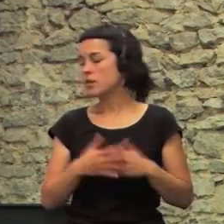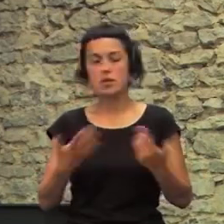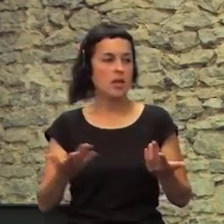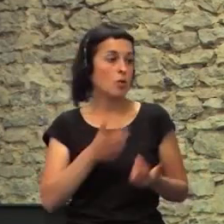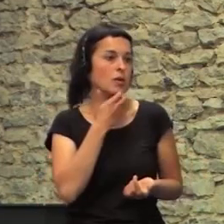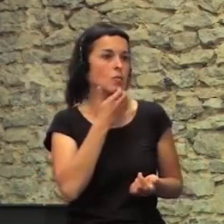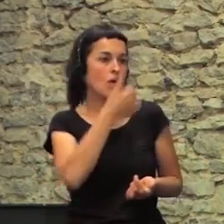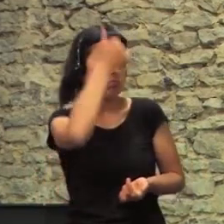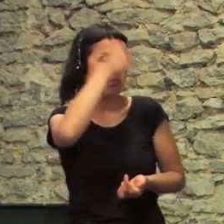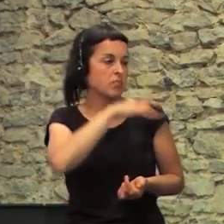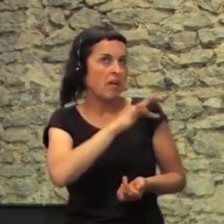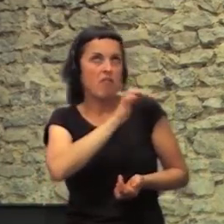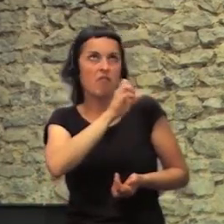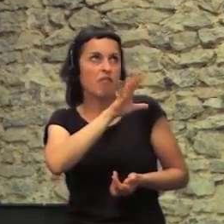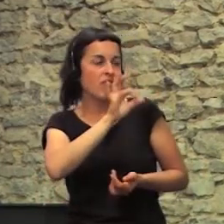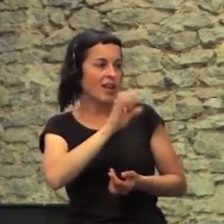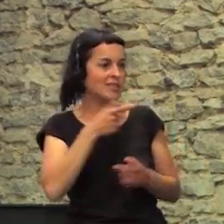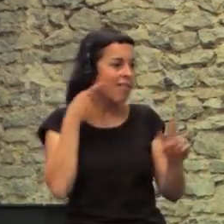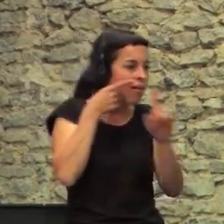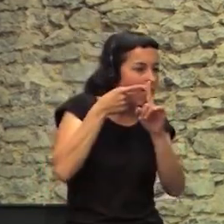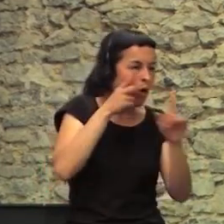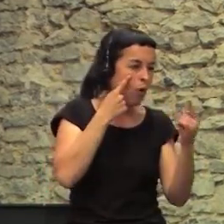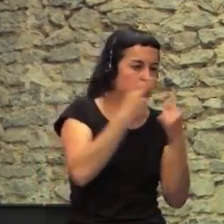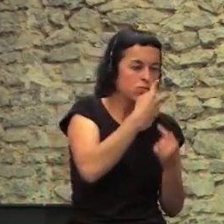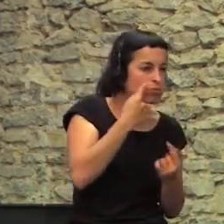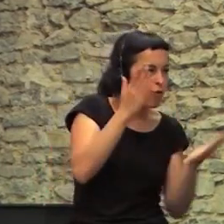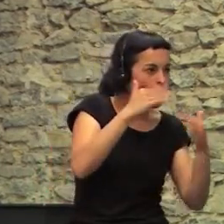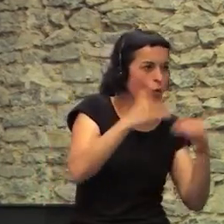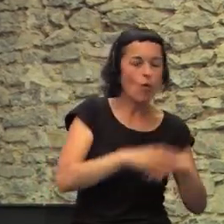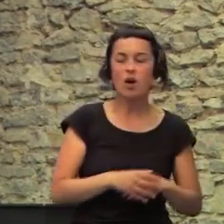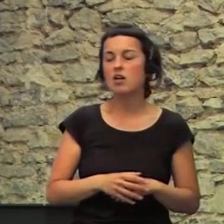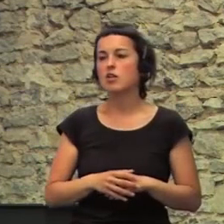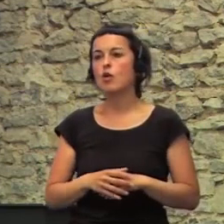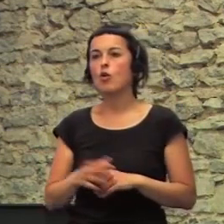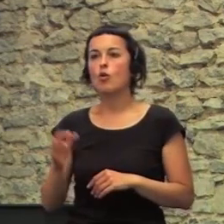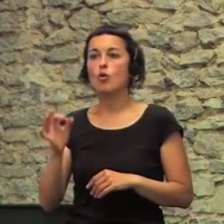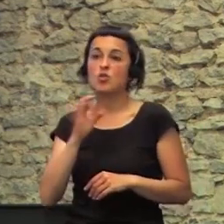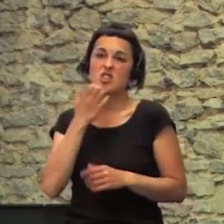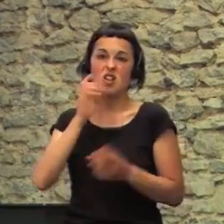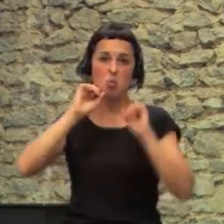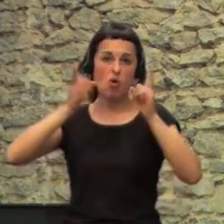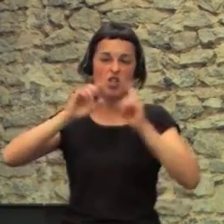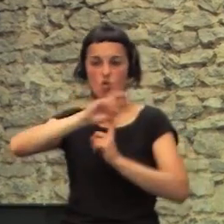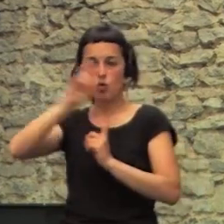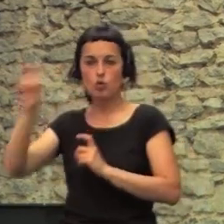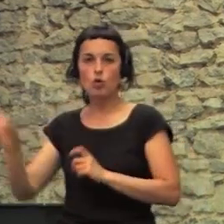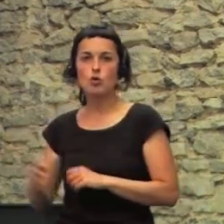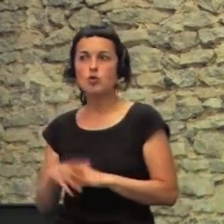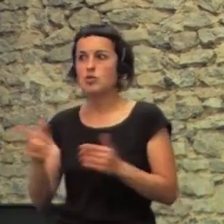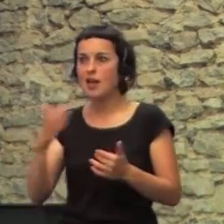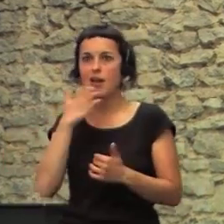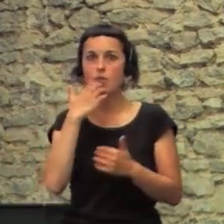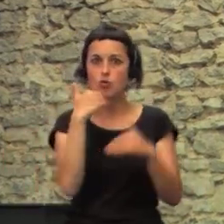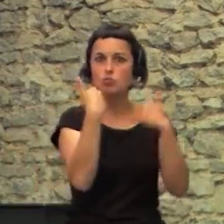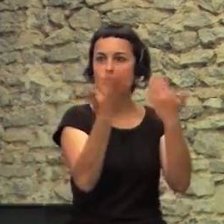Michael Phelps. Sí, bueno, se habla muchas veces del caso de Usain Bolt, que, claro, que sí. Era. Pero vamos, empiezan a dar ejemplos de